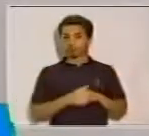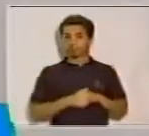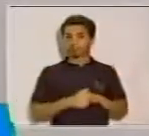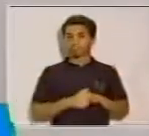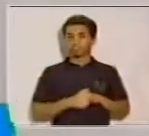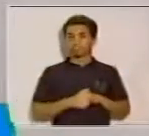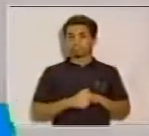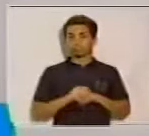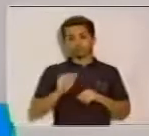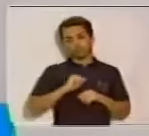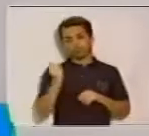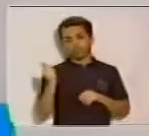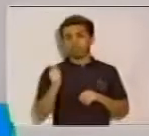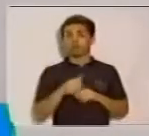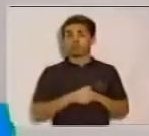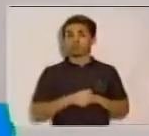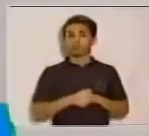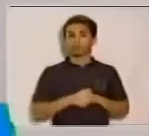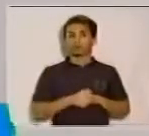Siguiente línea.